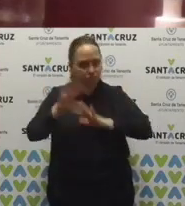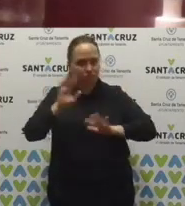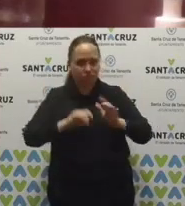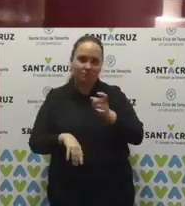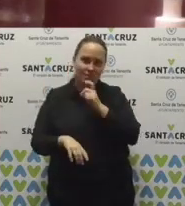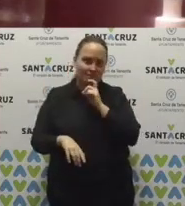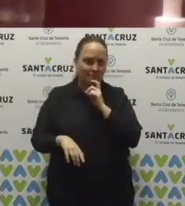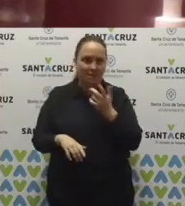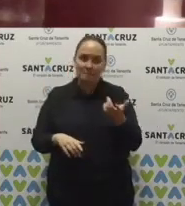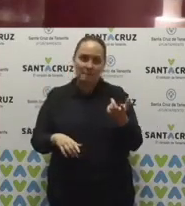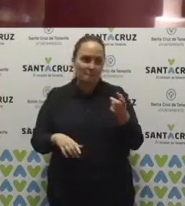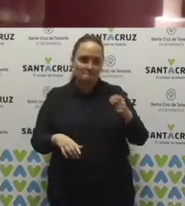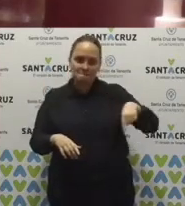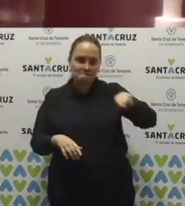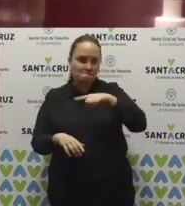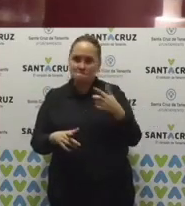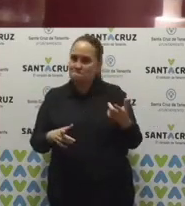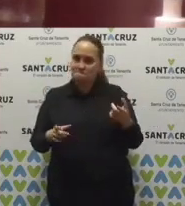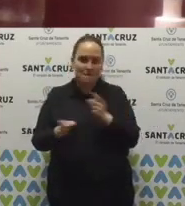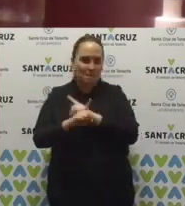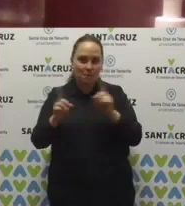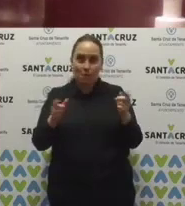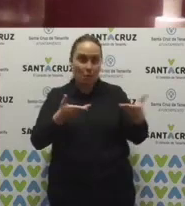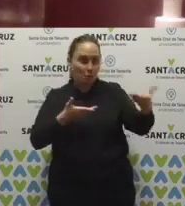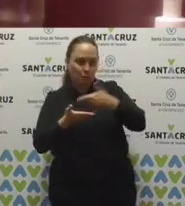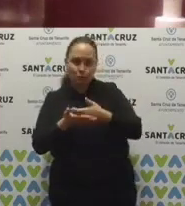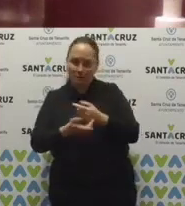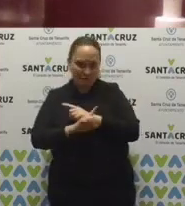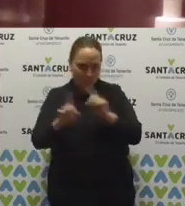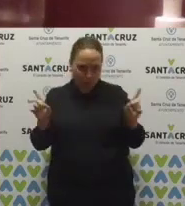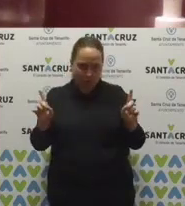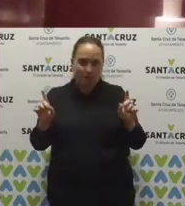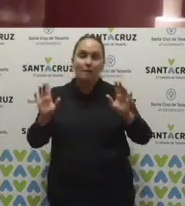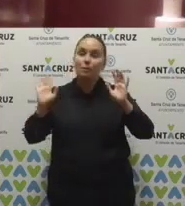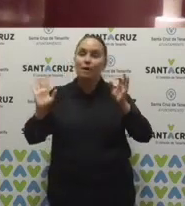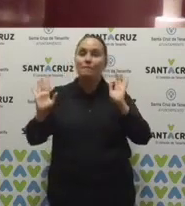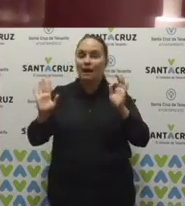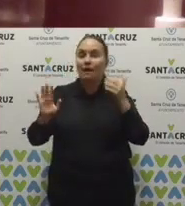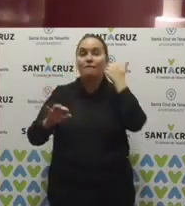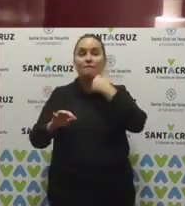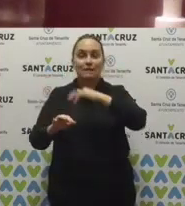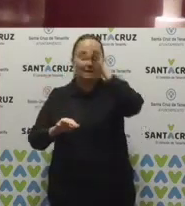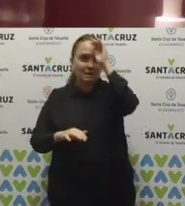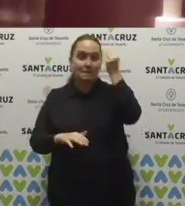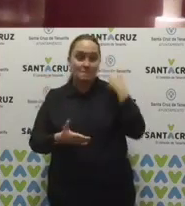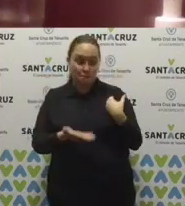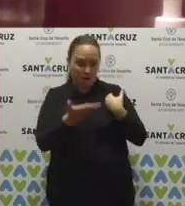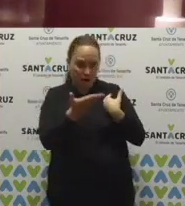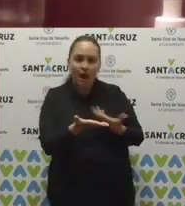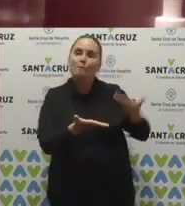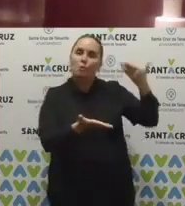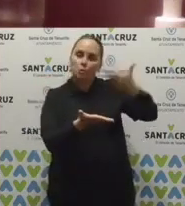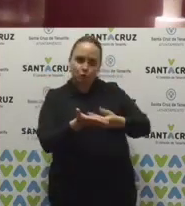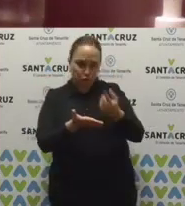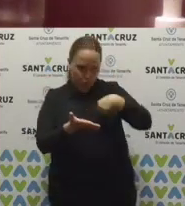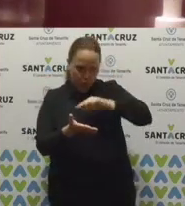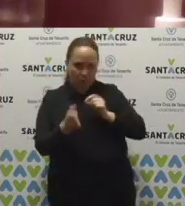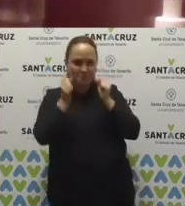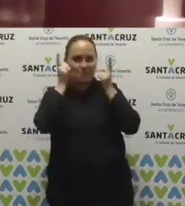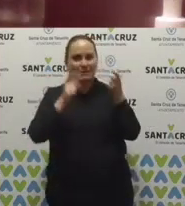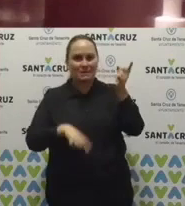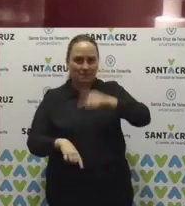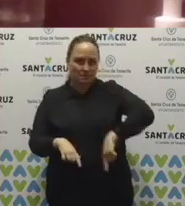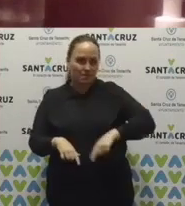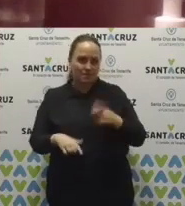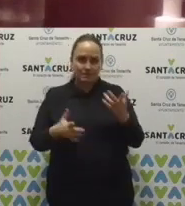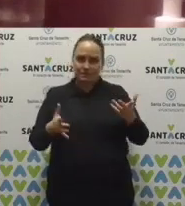nadie lo previó ni lo propuso eso si lo propusieron el mismo fin de semana en el que nosotros también nos dimos cuenta porque